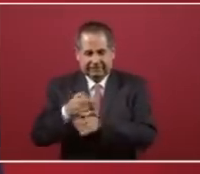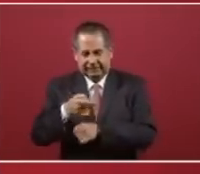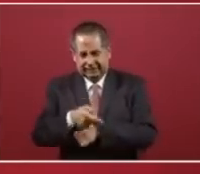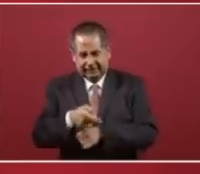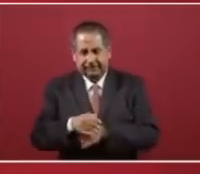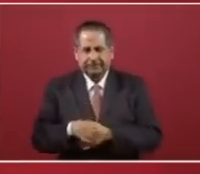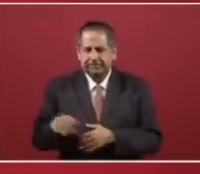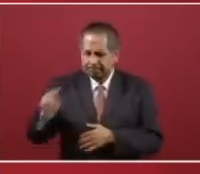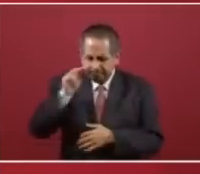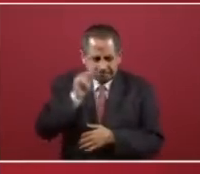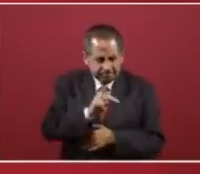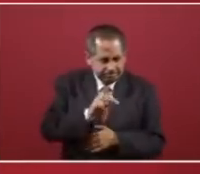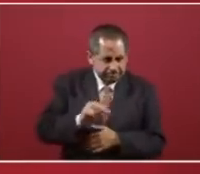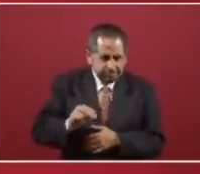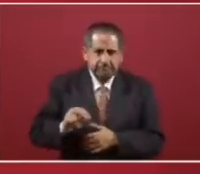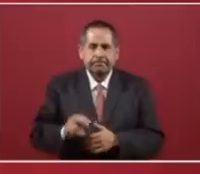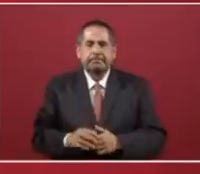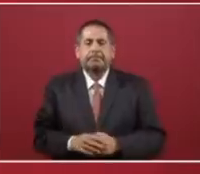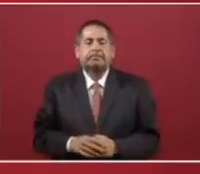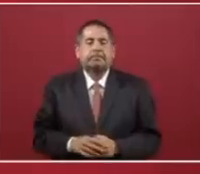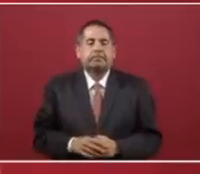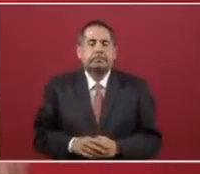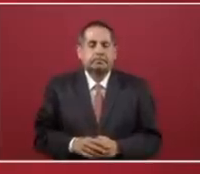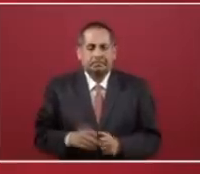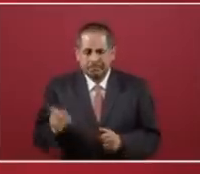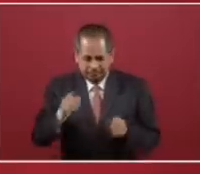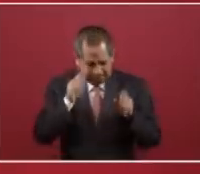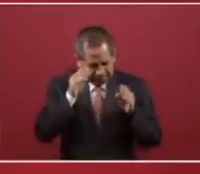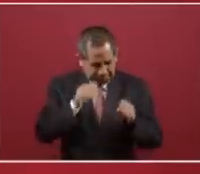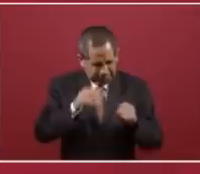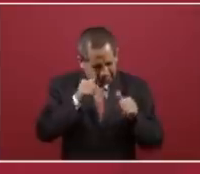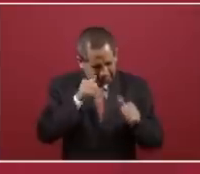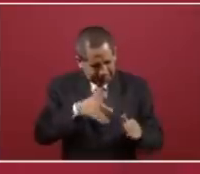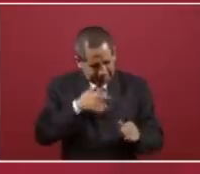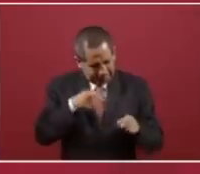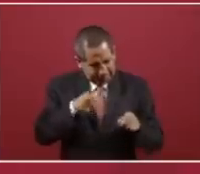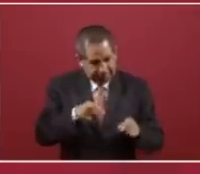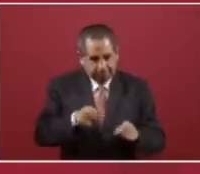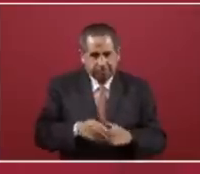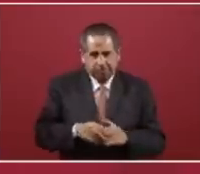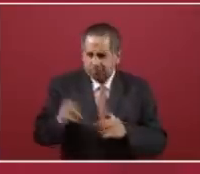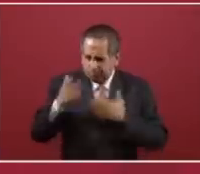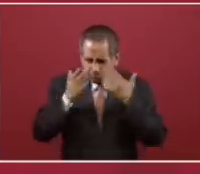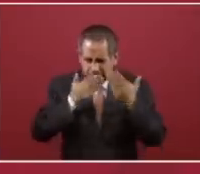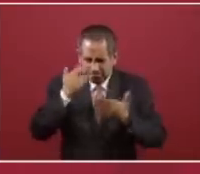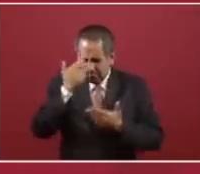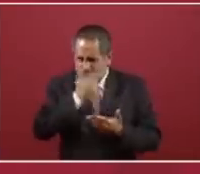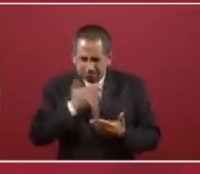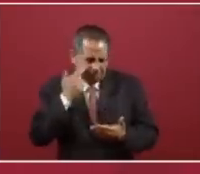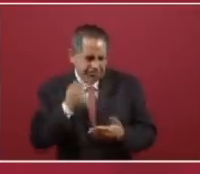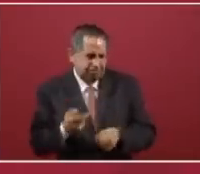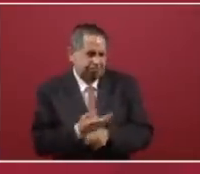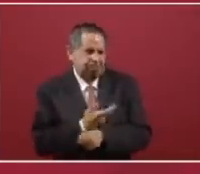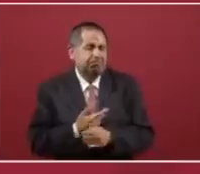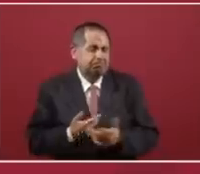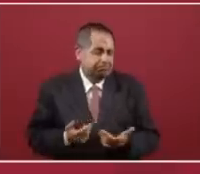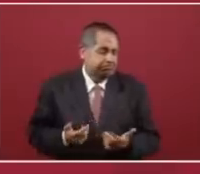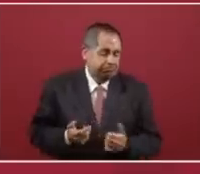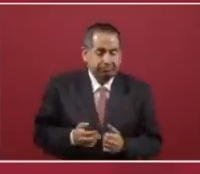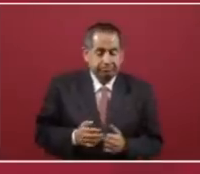bye ubícate revisa ahí lo que pasó